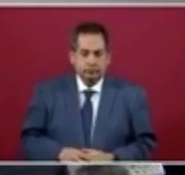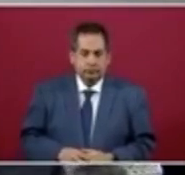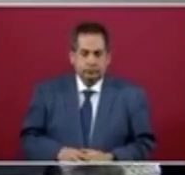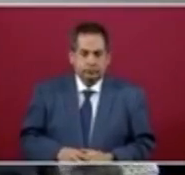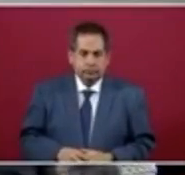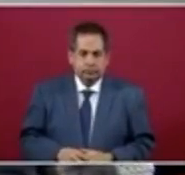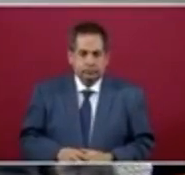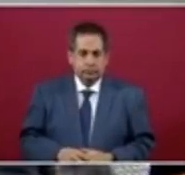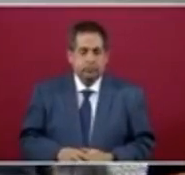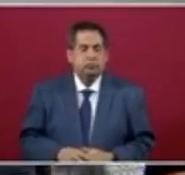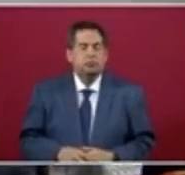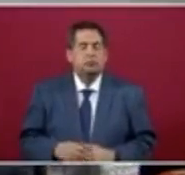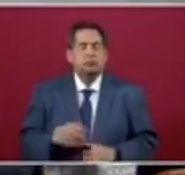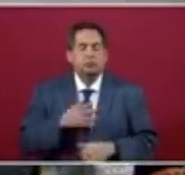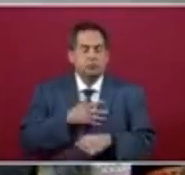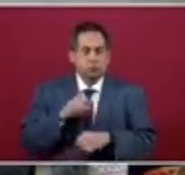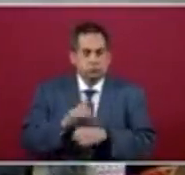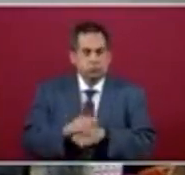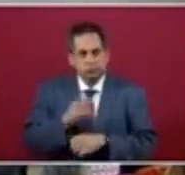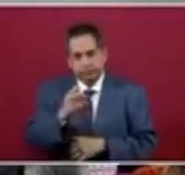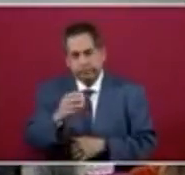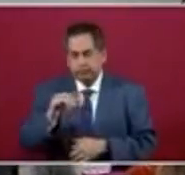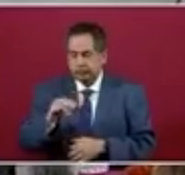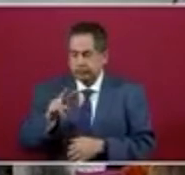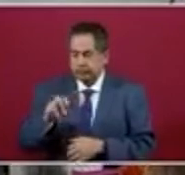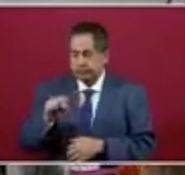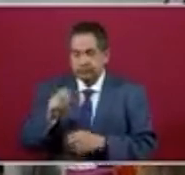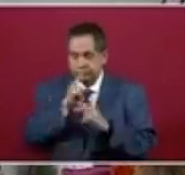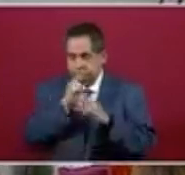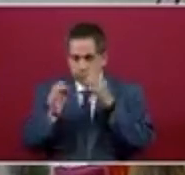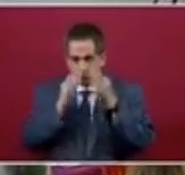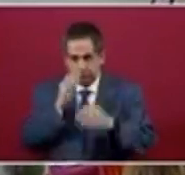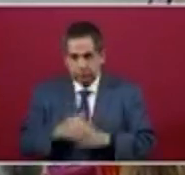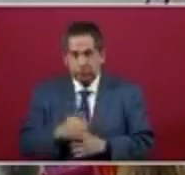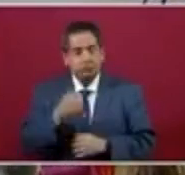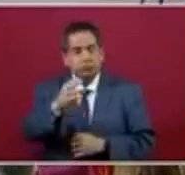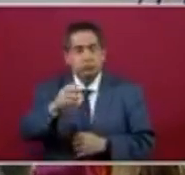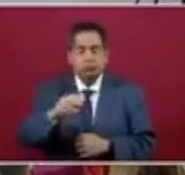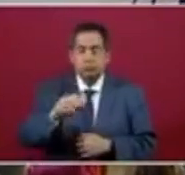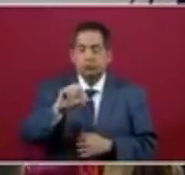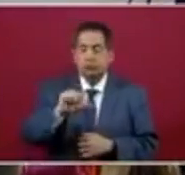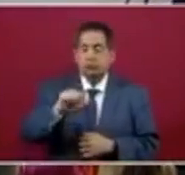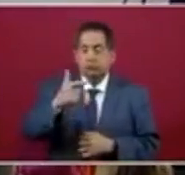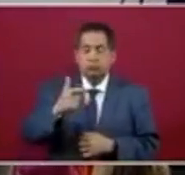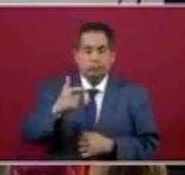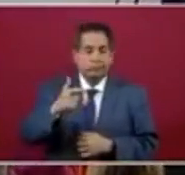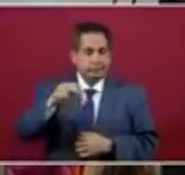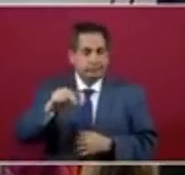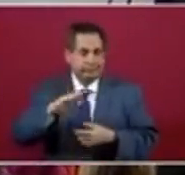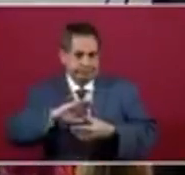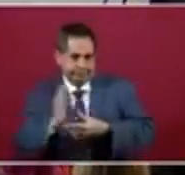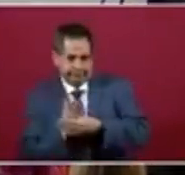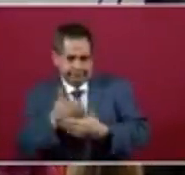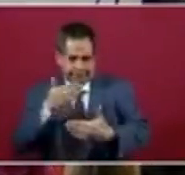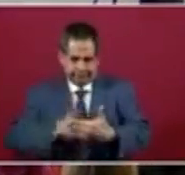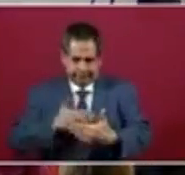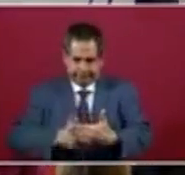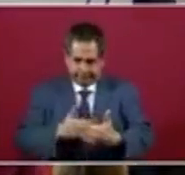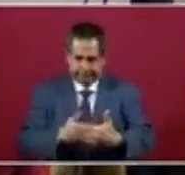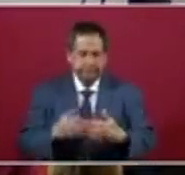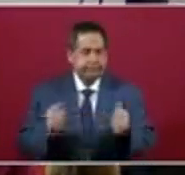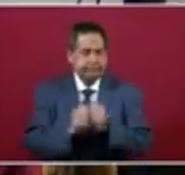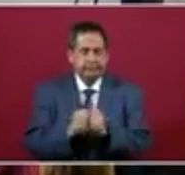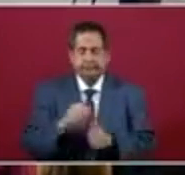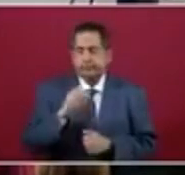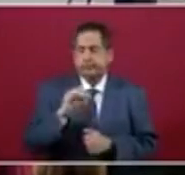Buenos días, señor presidente. Alberto Rodríguez, de SDP Noticias. Sobre esto del Archivo General de la Nación y el CISEN, mencionaron que se